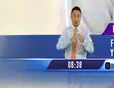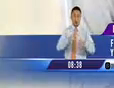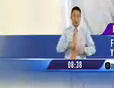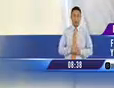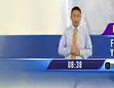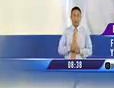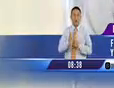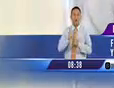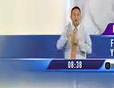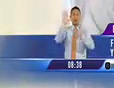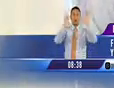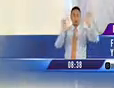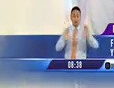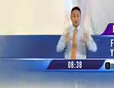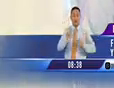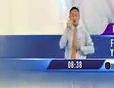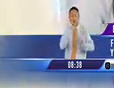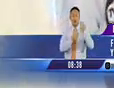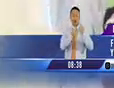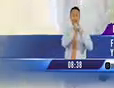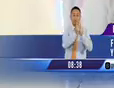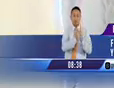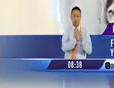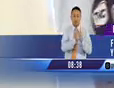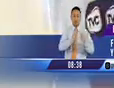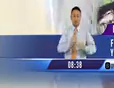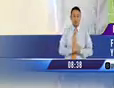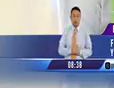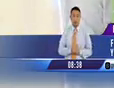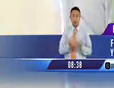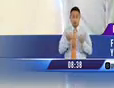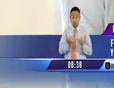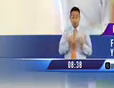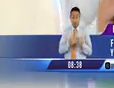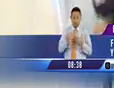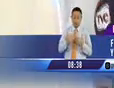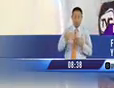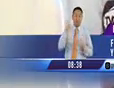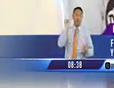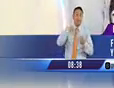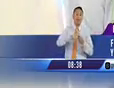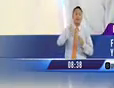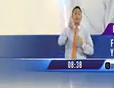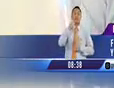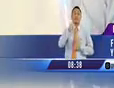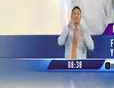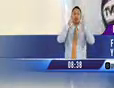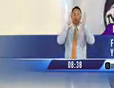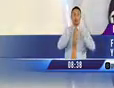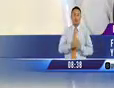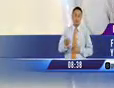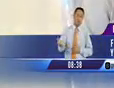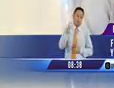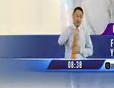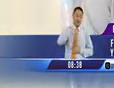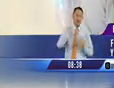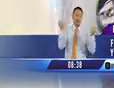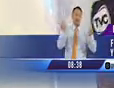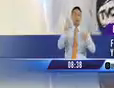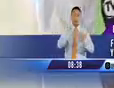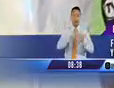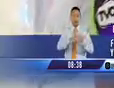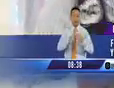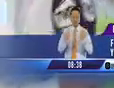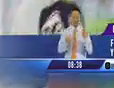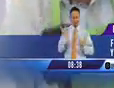feria gastronómica, feria artesanal, y no van a estar solo el día de hoy, sino van a estar hasta el 10 de diciembre. Venga, todas estas fiestas de Quito van a ser